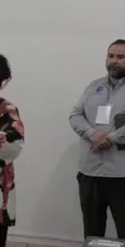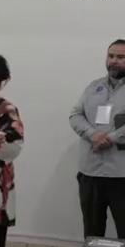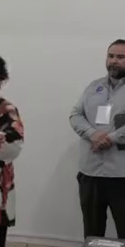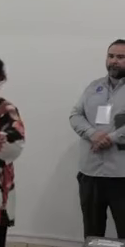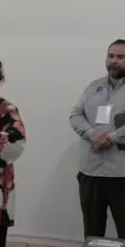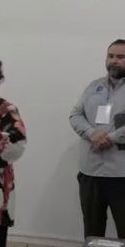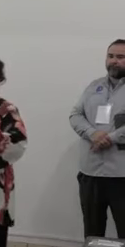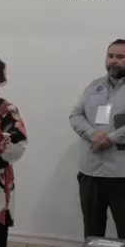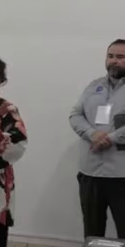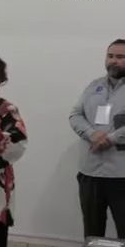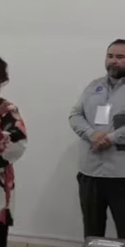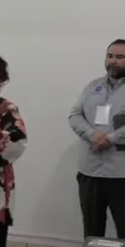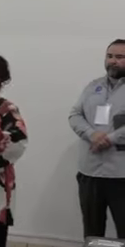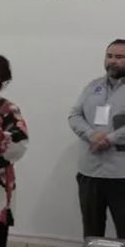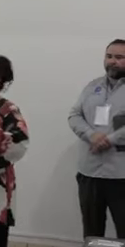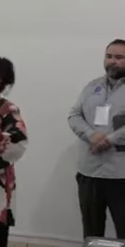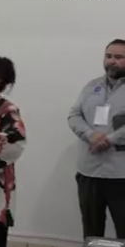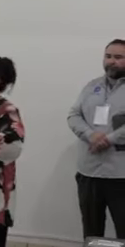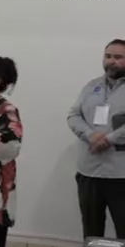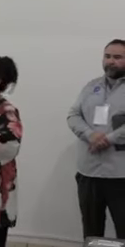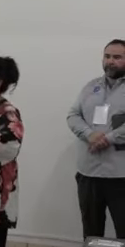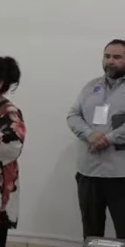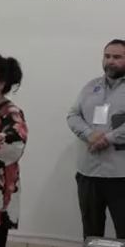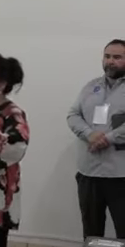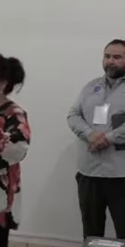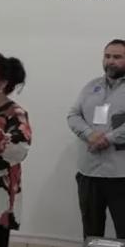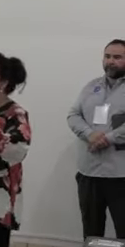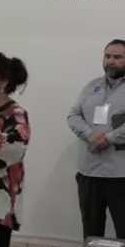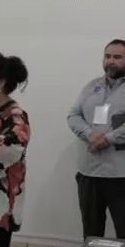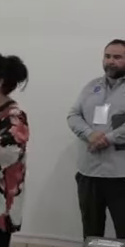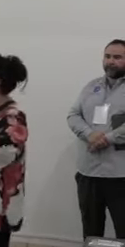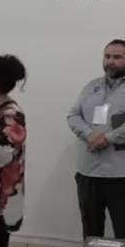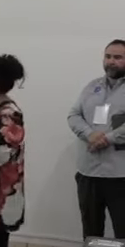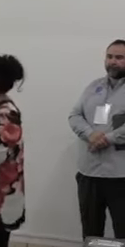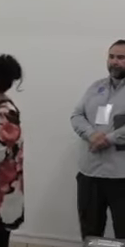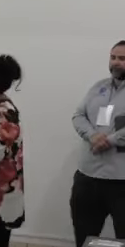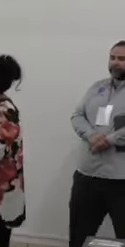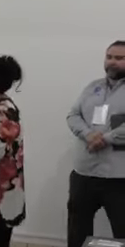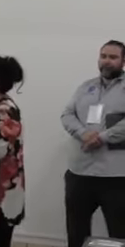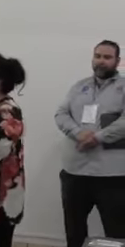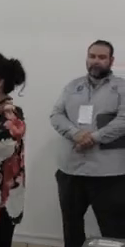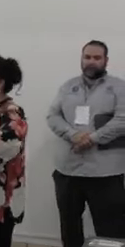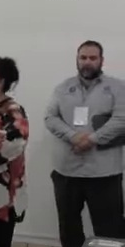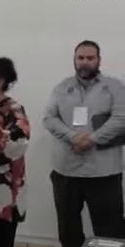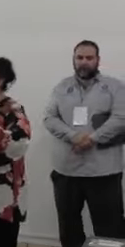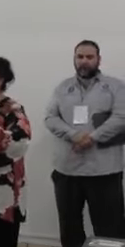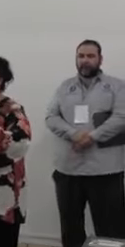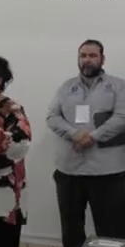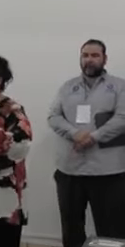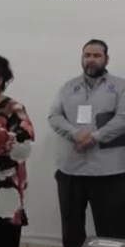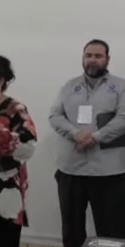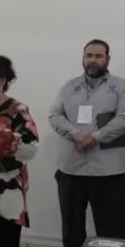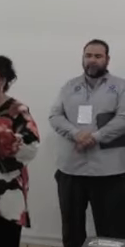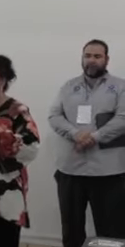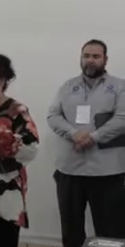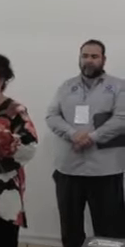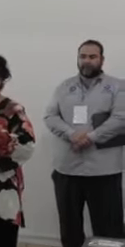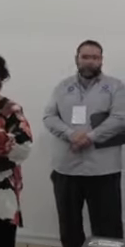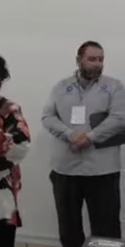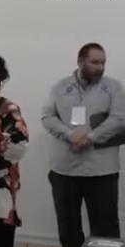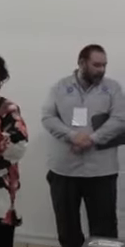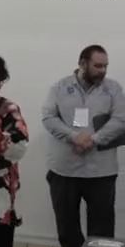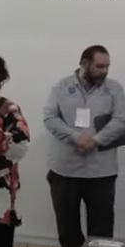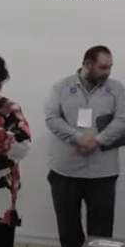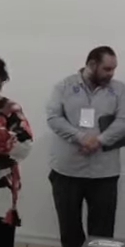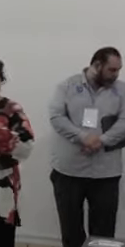participación ciudadana son Chile, y veníamos en el camino platicando de Brasil. ¿Cómo, después de ser